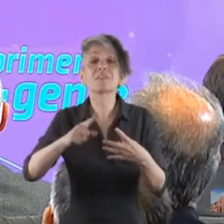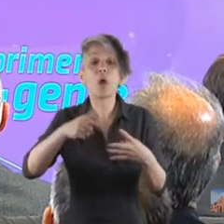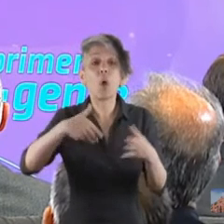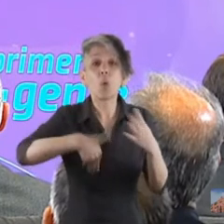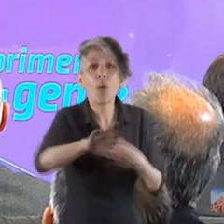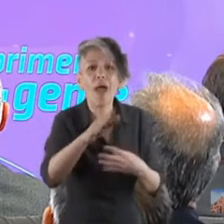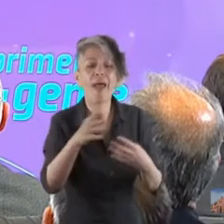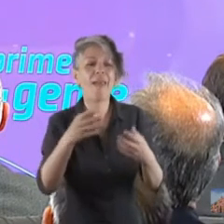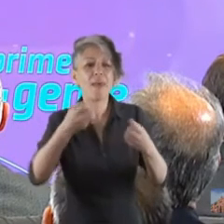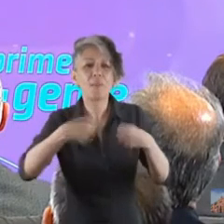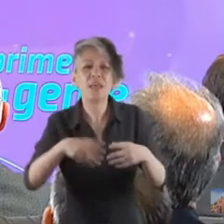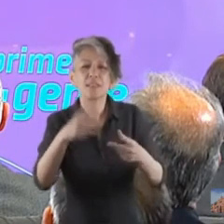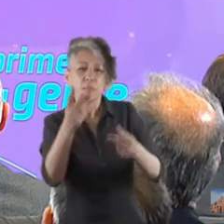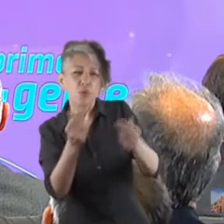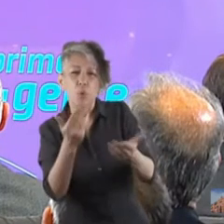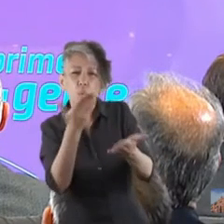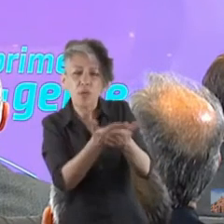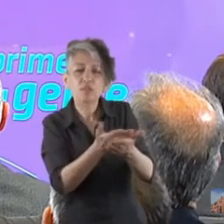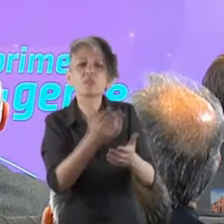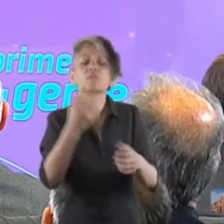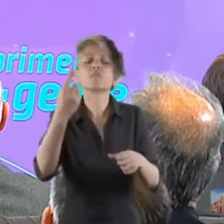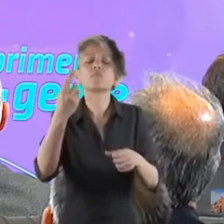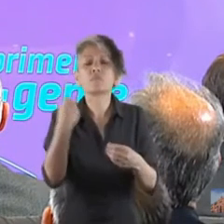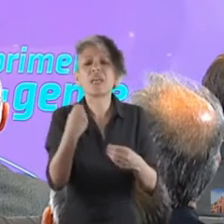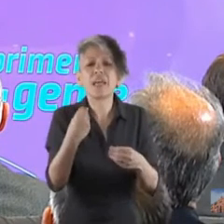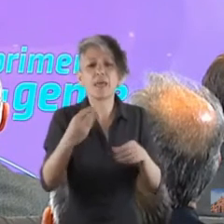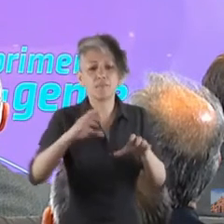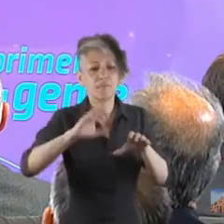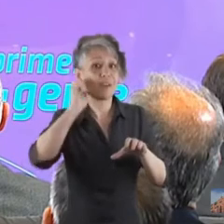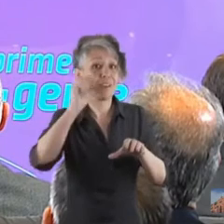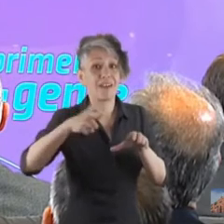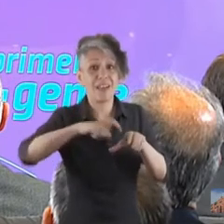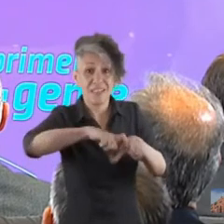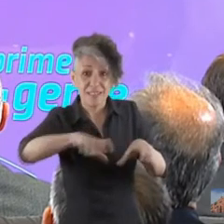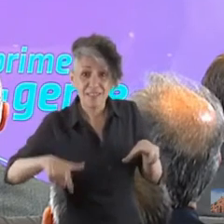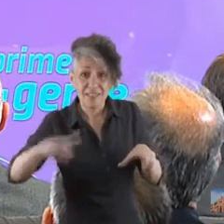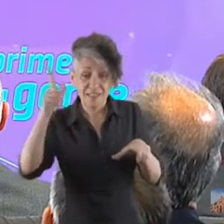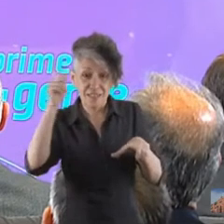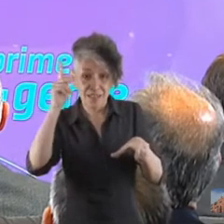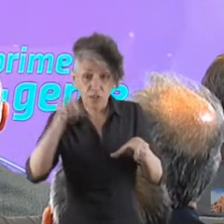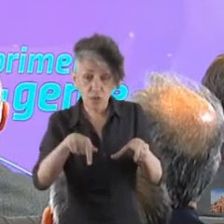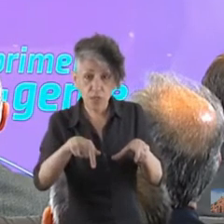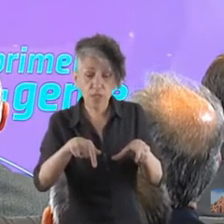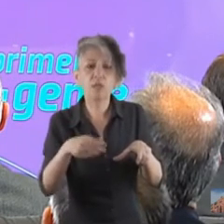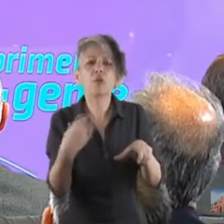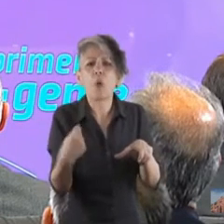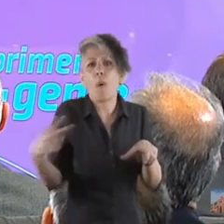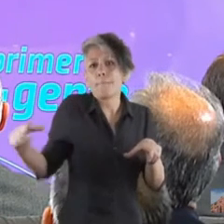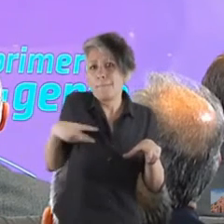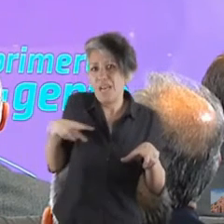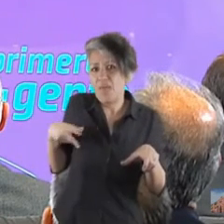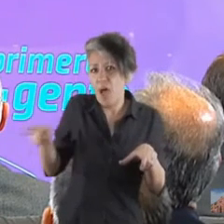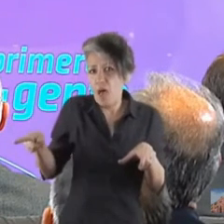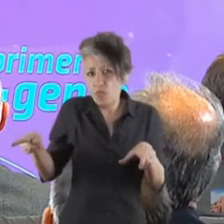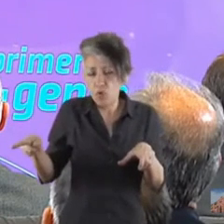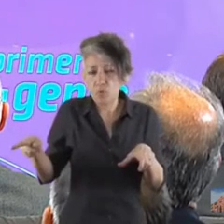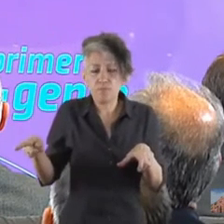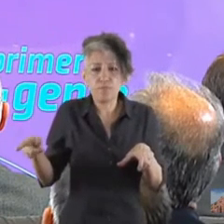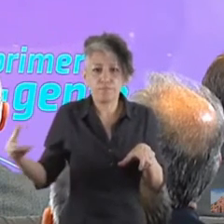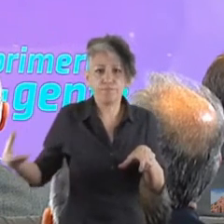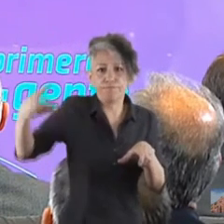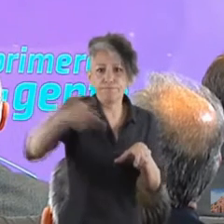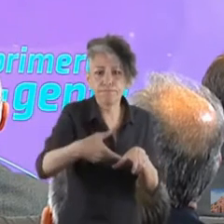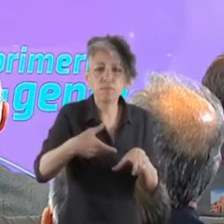kirchner saliqueló san jerónimo con financiamiento privado porque estamos convencidos de que el desarrollo de la matriz